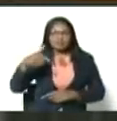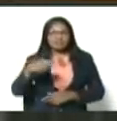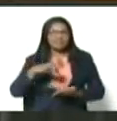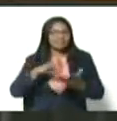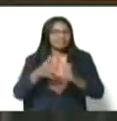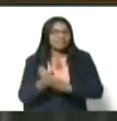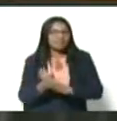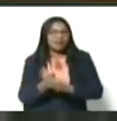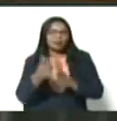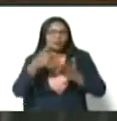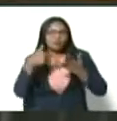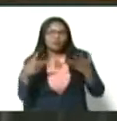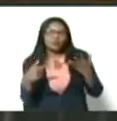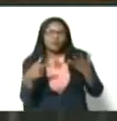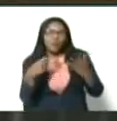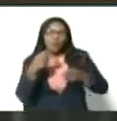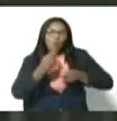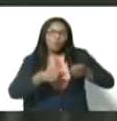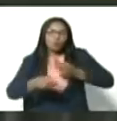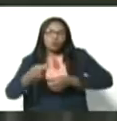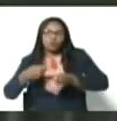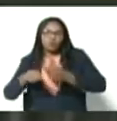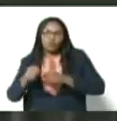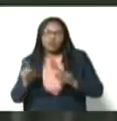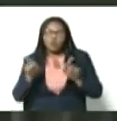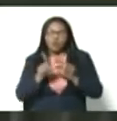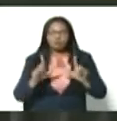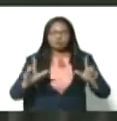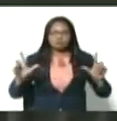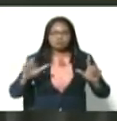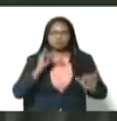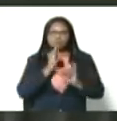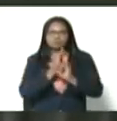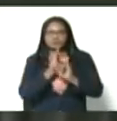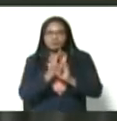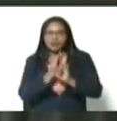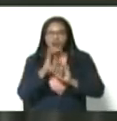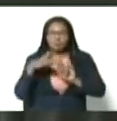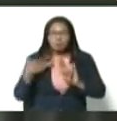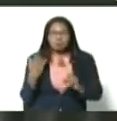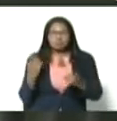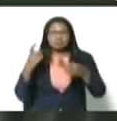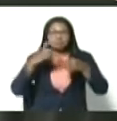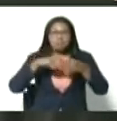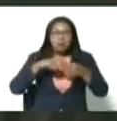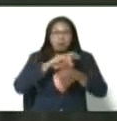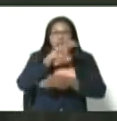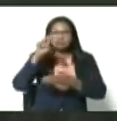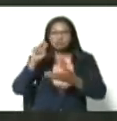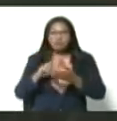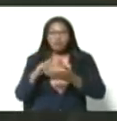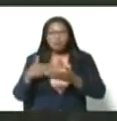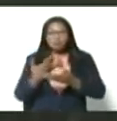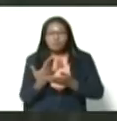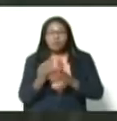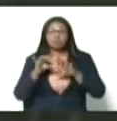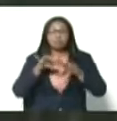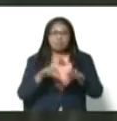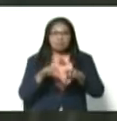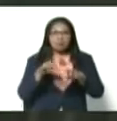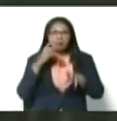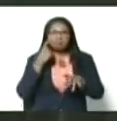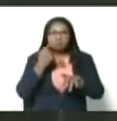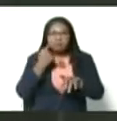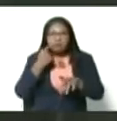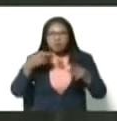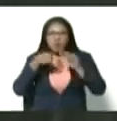con sus canales comerciales, que va a tener una página exclusiva web donde los transportistas a nivel nacional van a poder accesar y